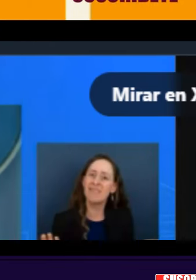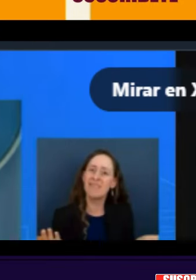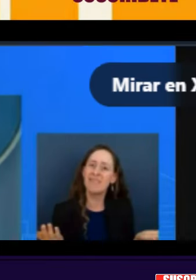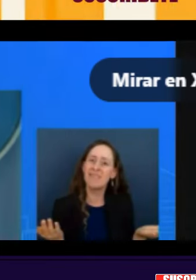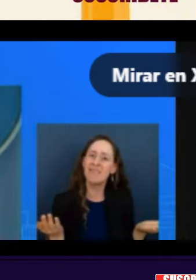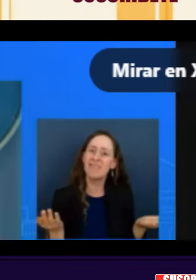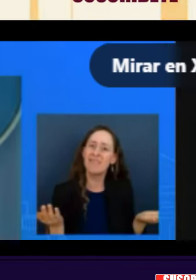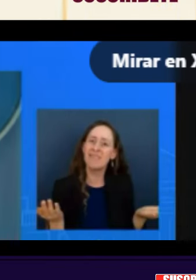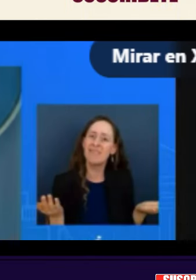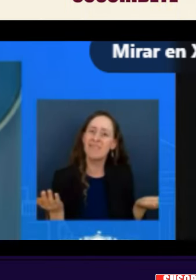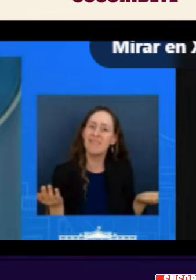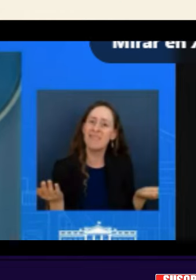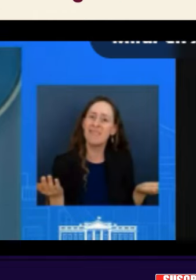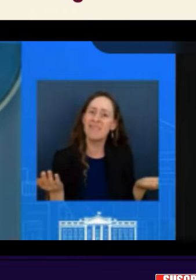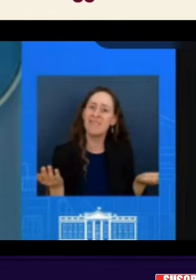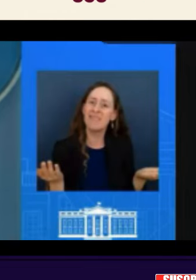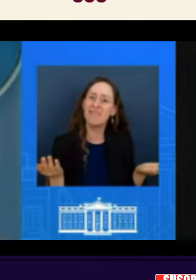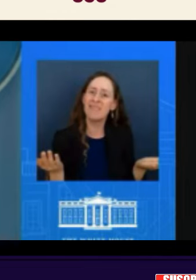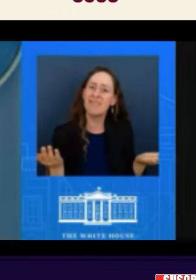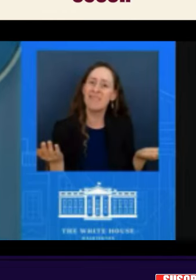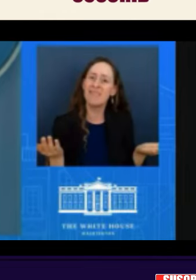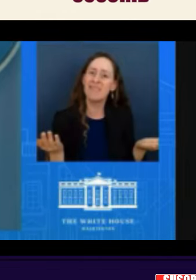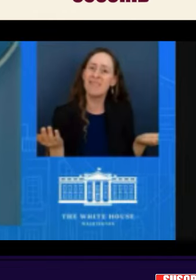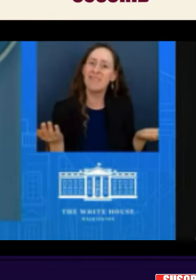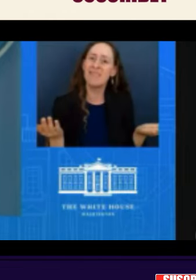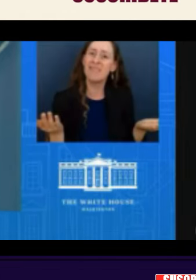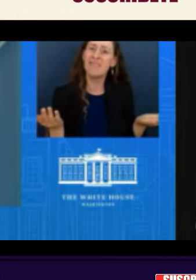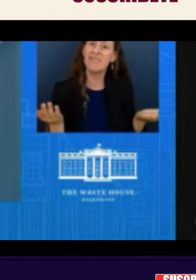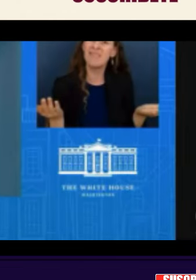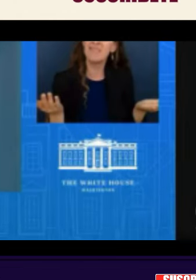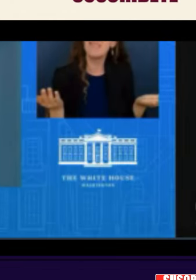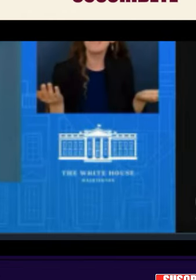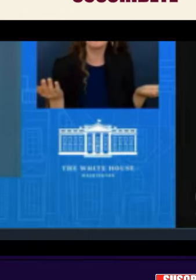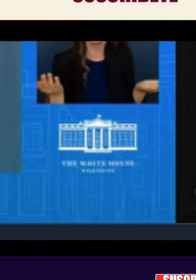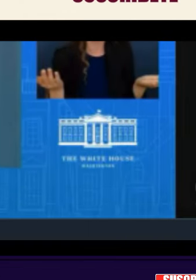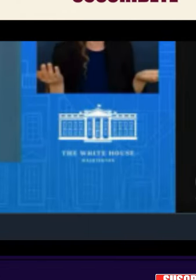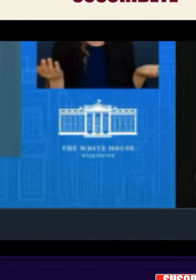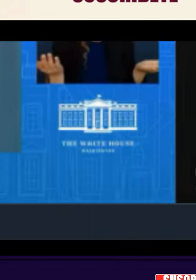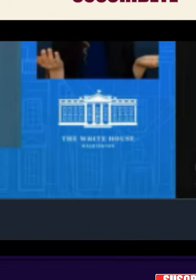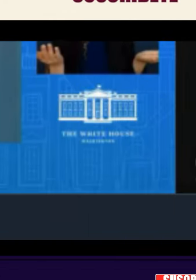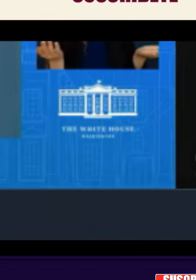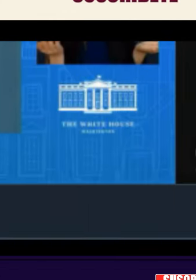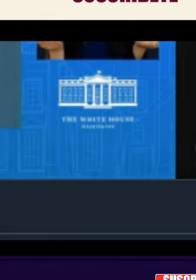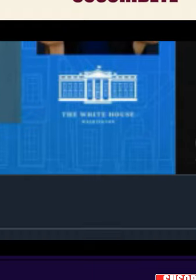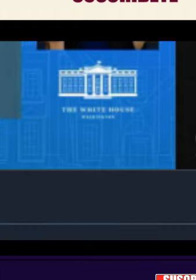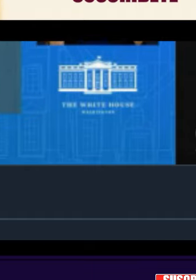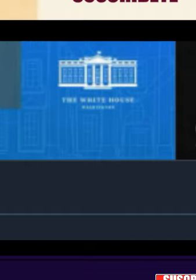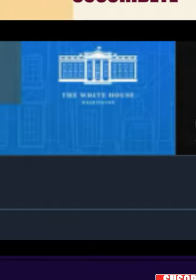incertidumbre, Elvis Amoroso, jefe del CNE, entregó el 5 de agosto ante la Corte Suprema las actas de la